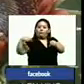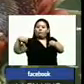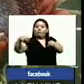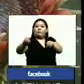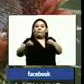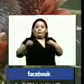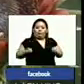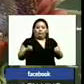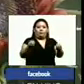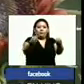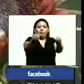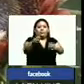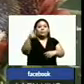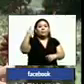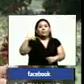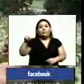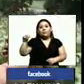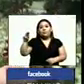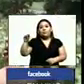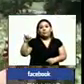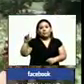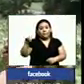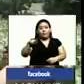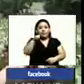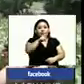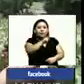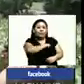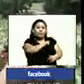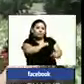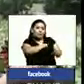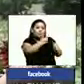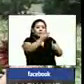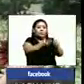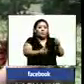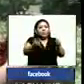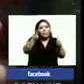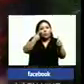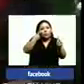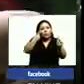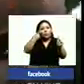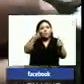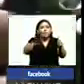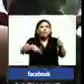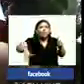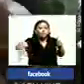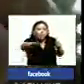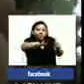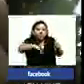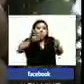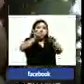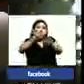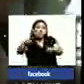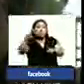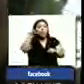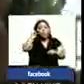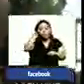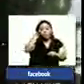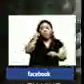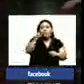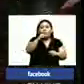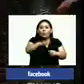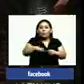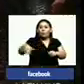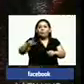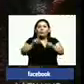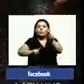Aníbal Trinidad es el encargado de este cultivo En la granja de mis abuelos Rancho Costa Rica Texistepec